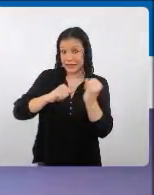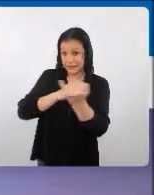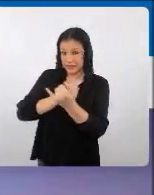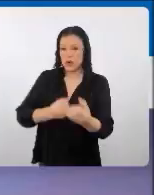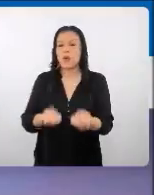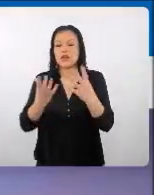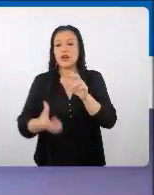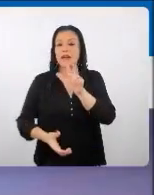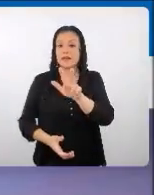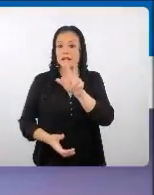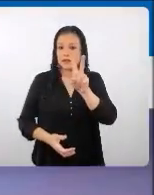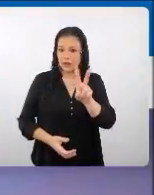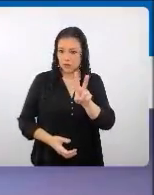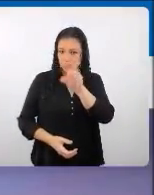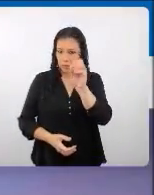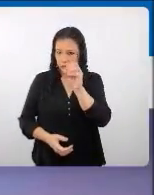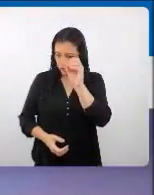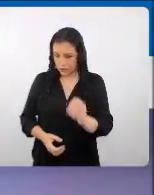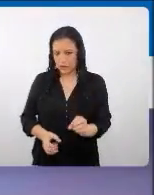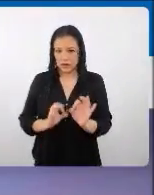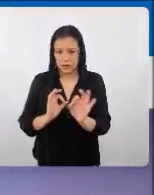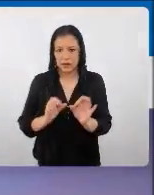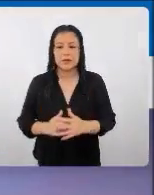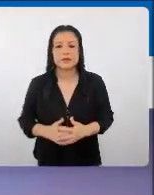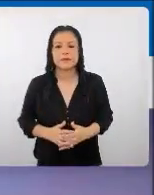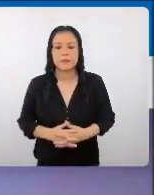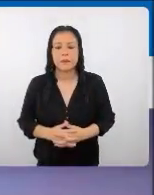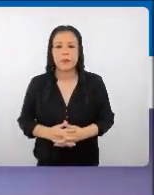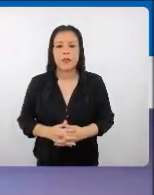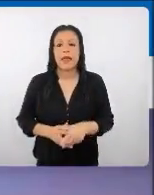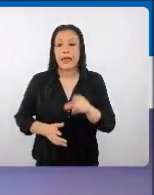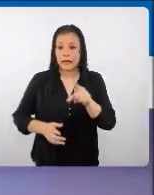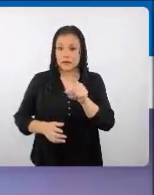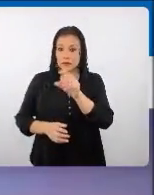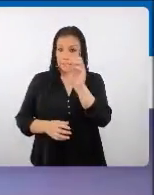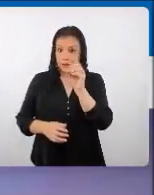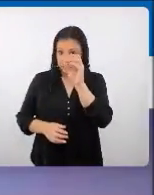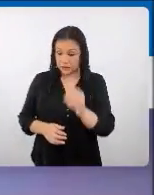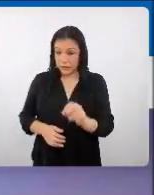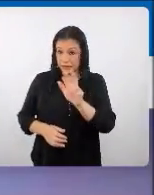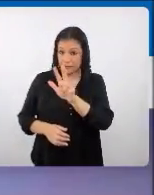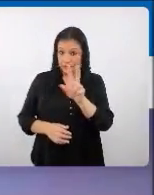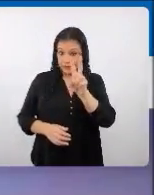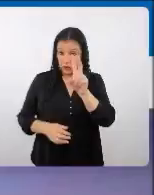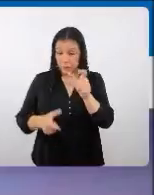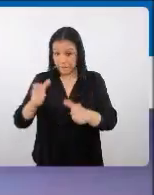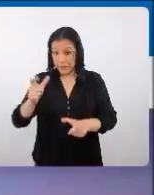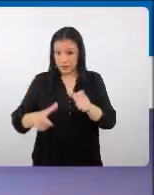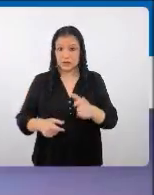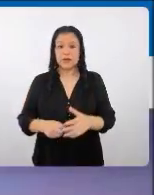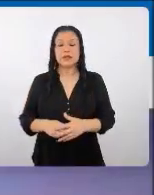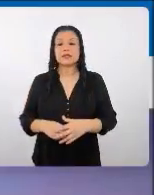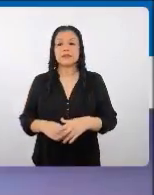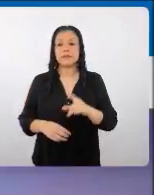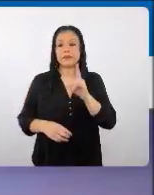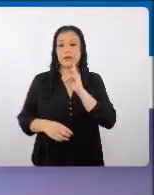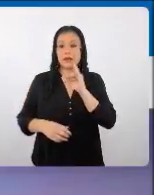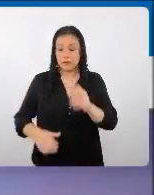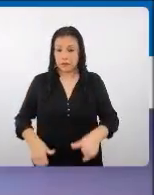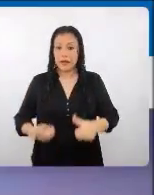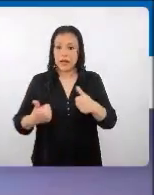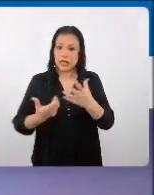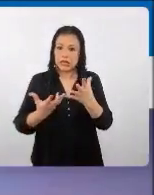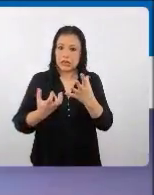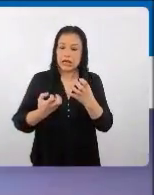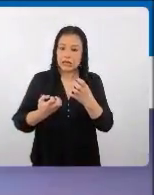32%. ¿Okay? Este porcentaje de estadounidenses tendría intención de